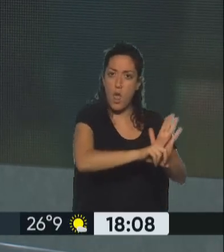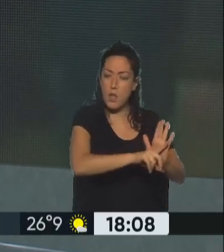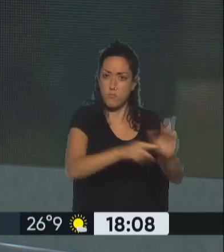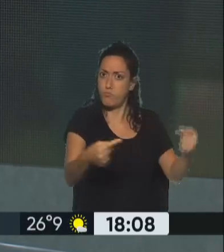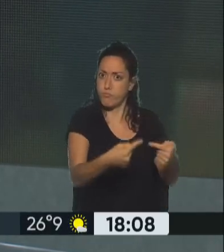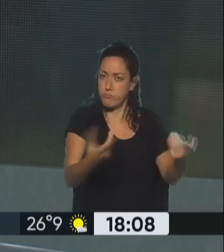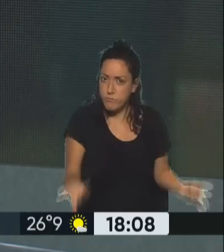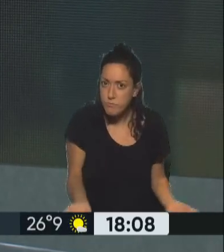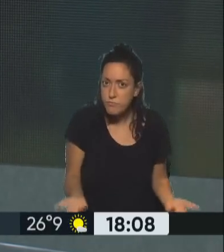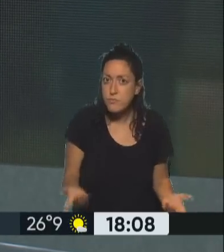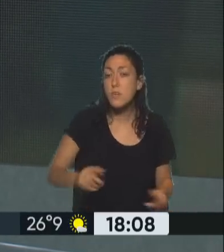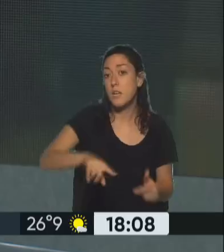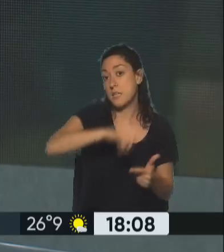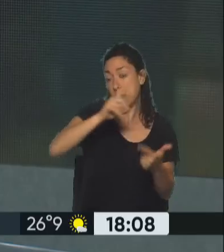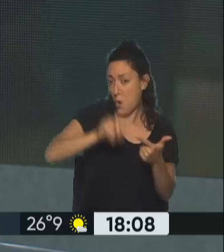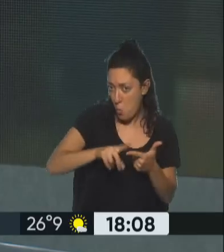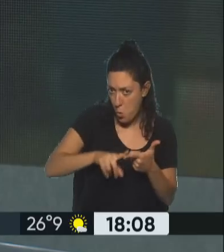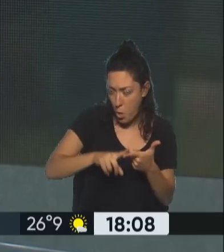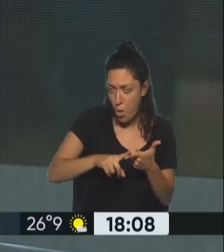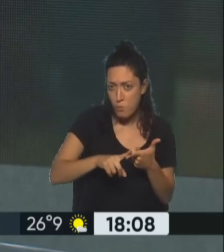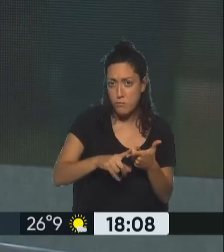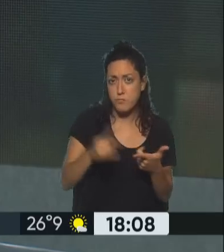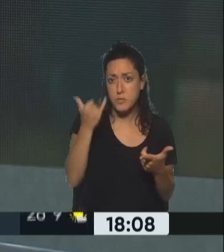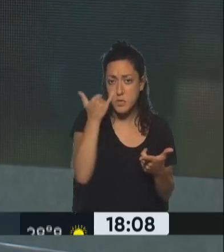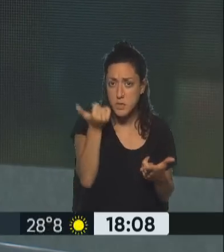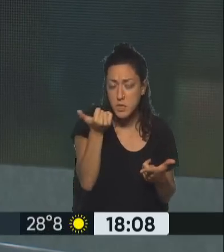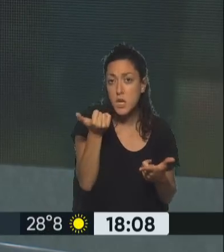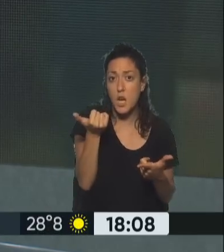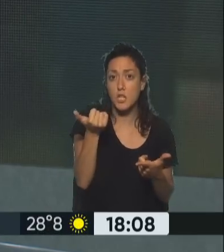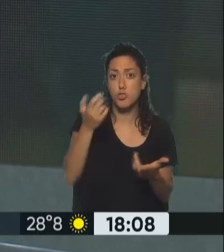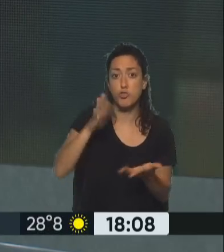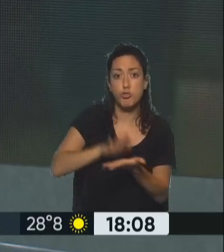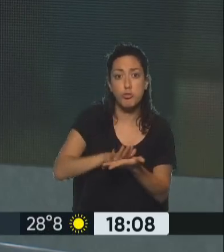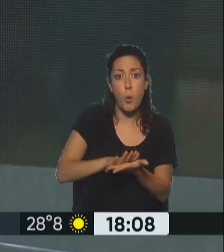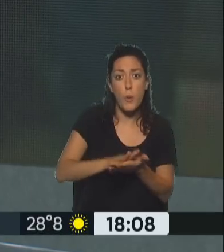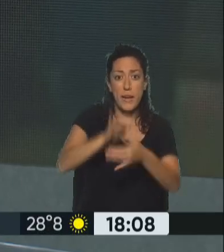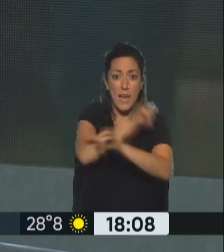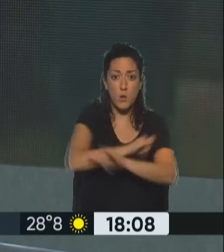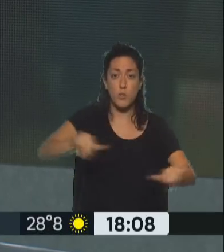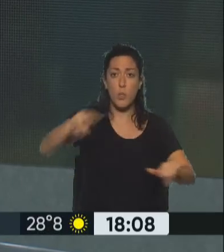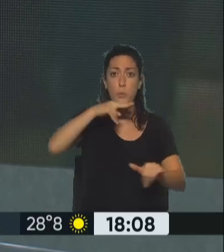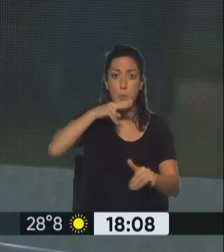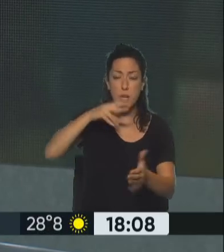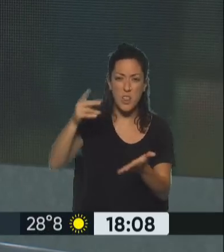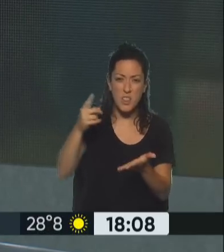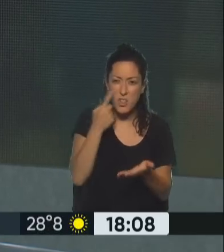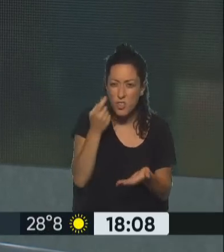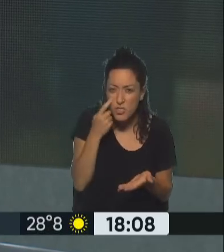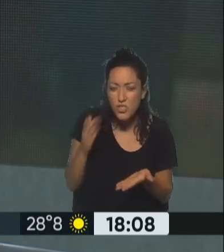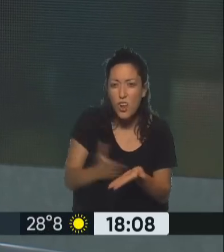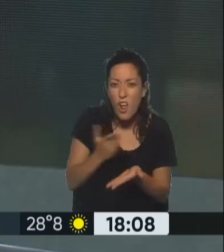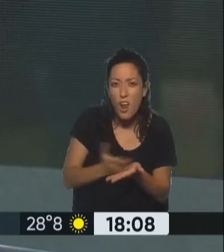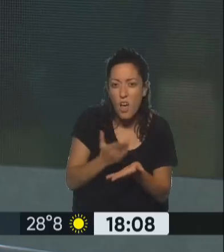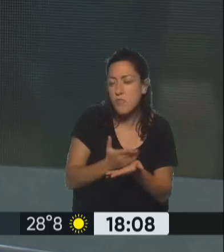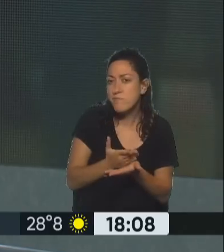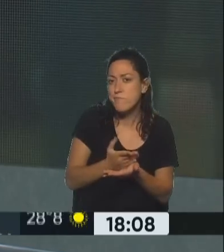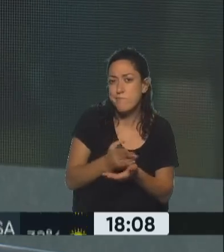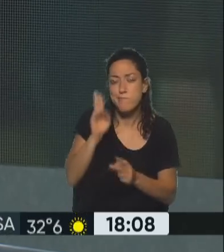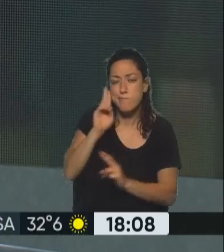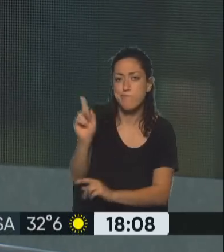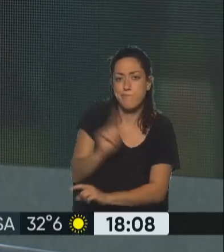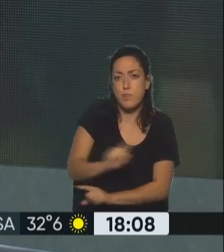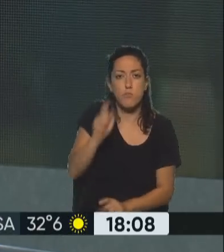que ha habido una revisión respecto de la decisión anunciada el viernes de no acatar el fallo de la Corte. Hoy